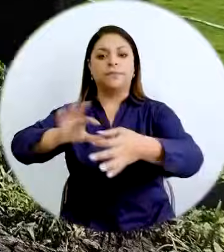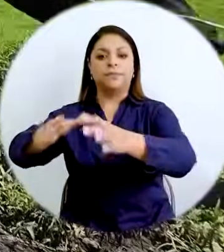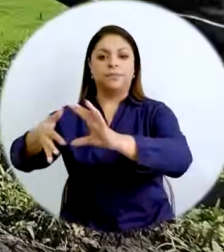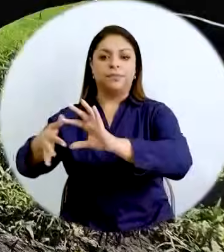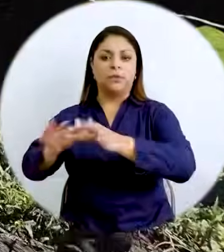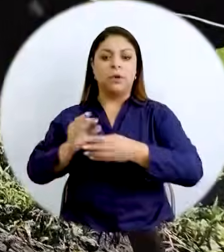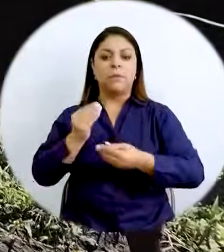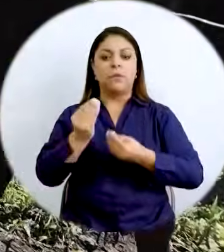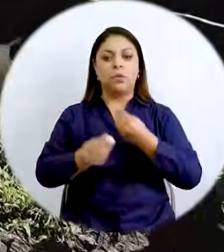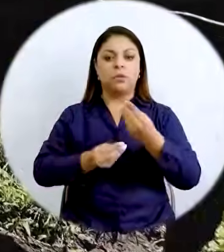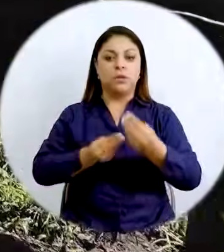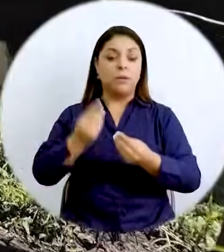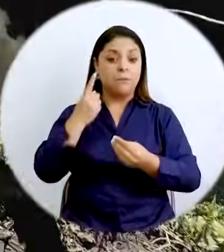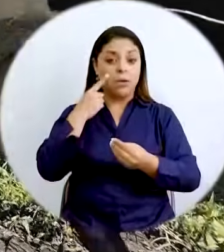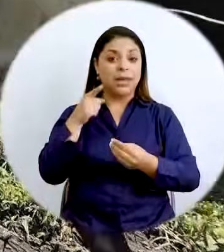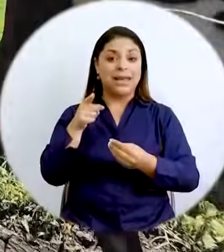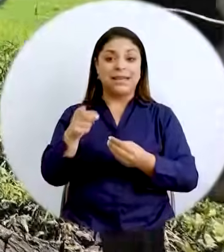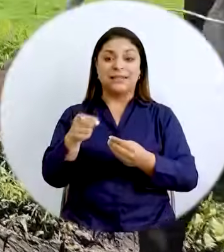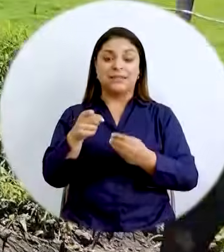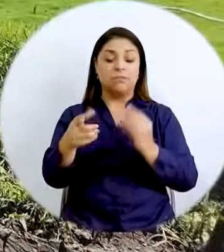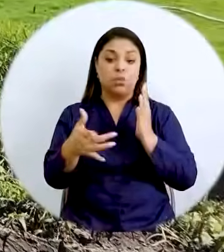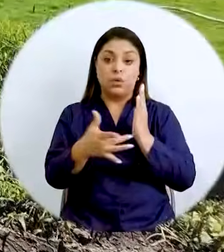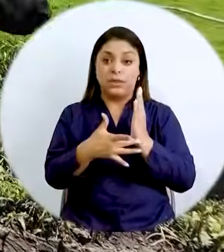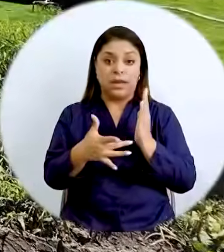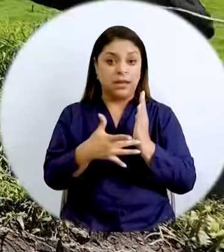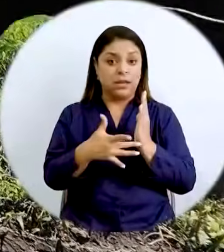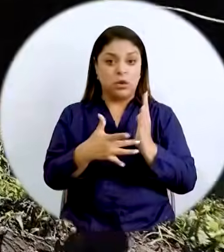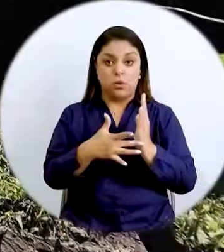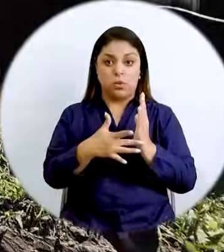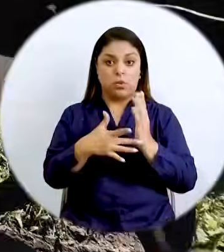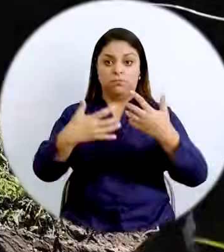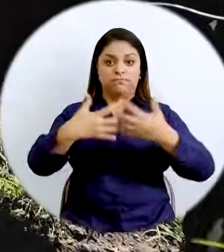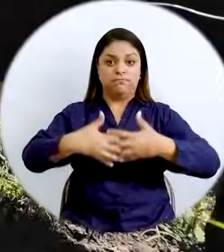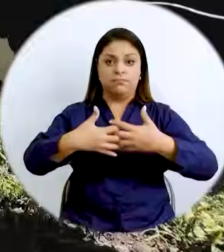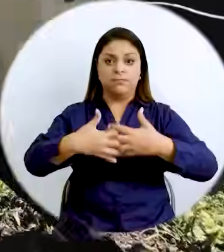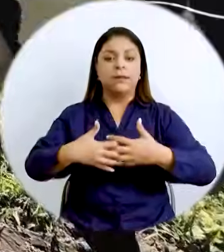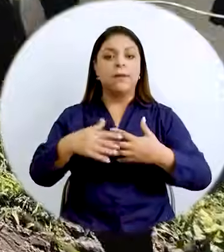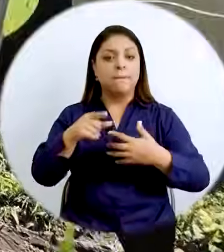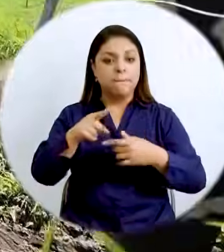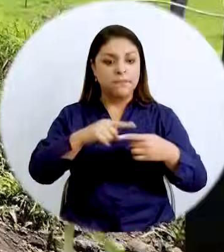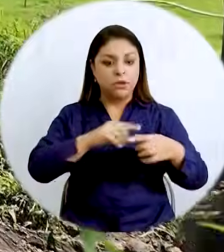día muy tecnificado, pero que el encadenamiento